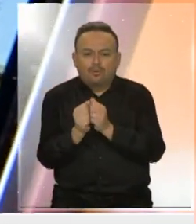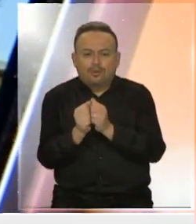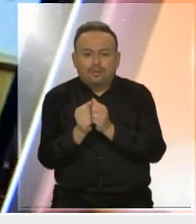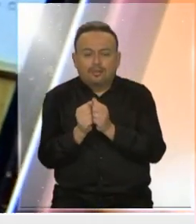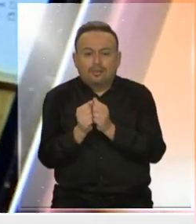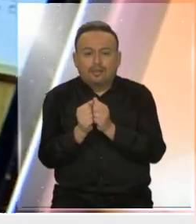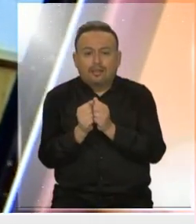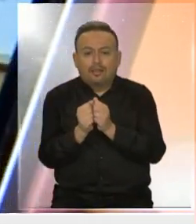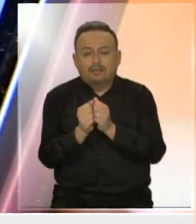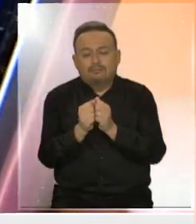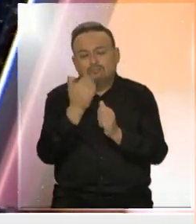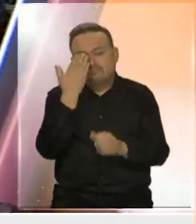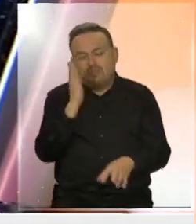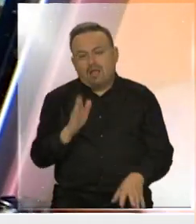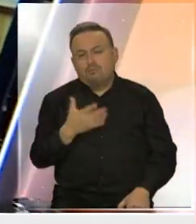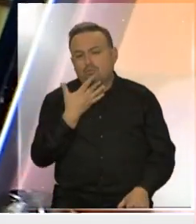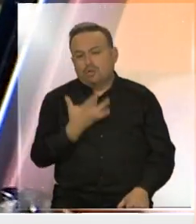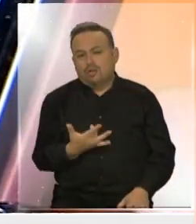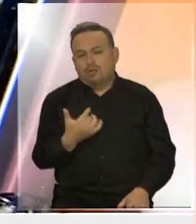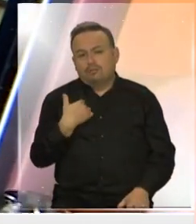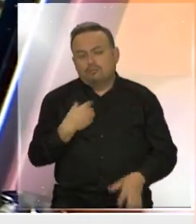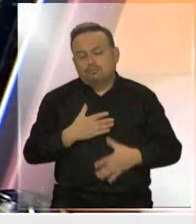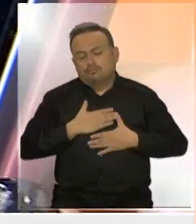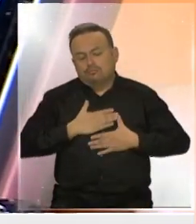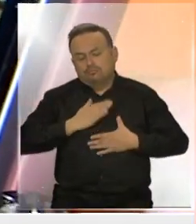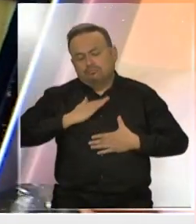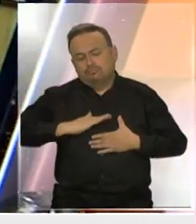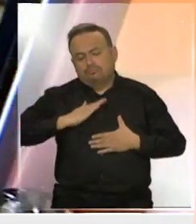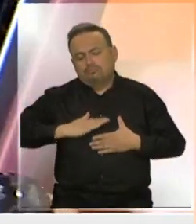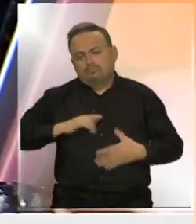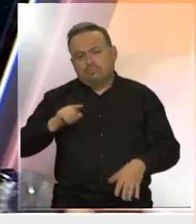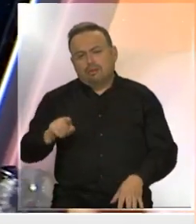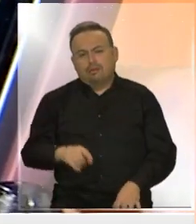mal, porque la extraño mucho.